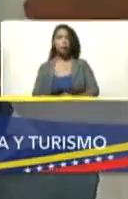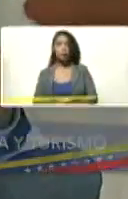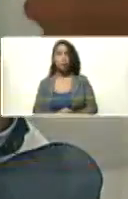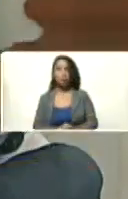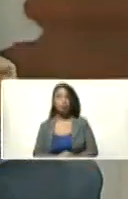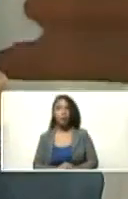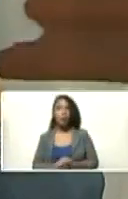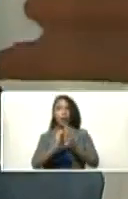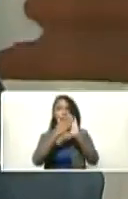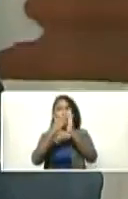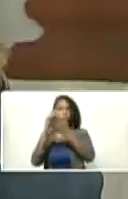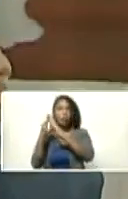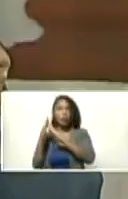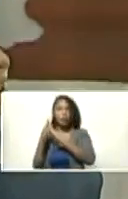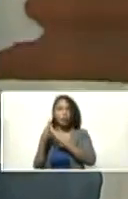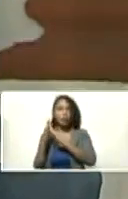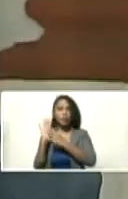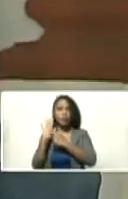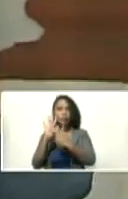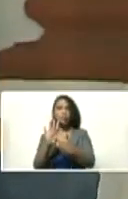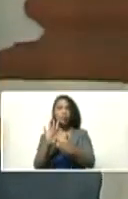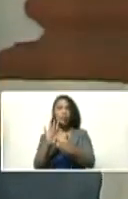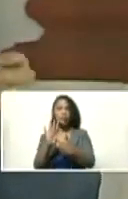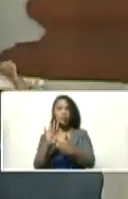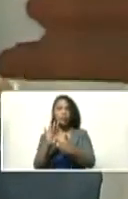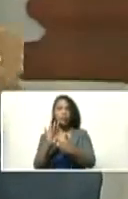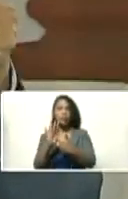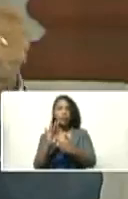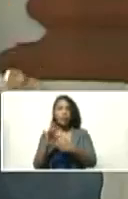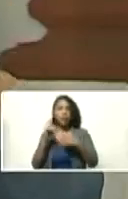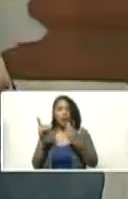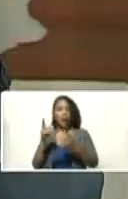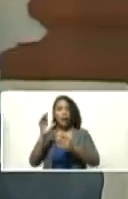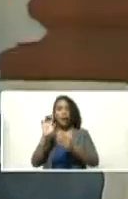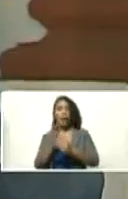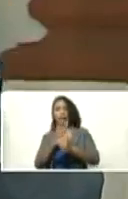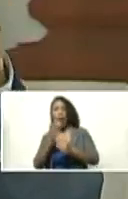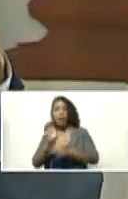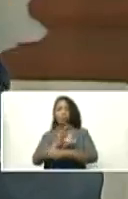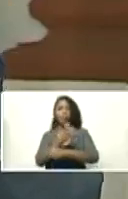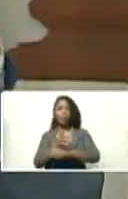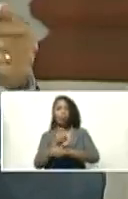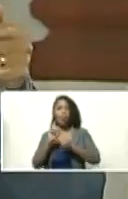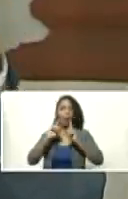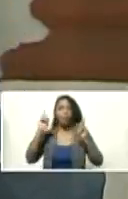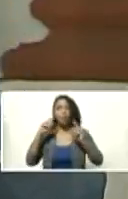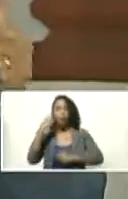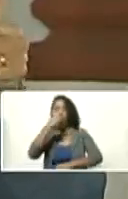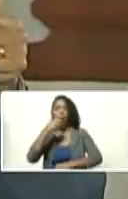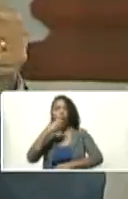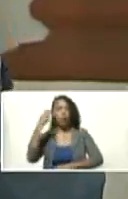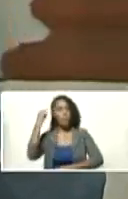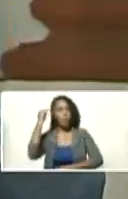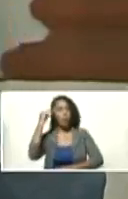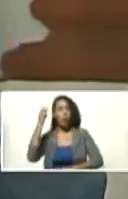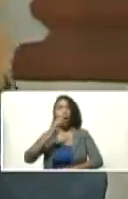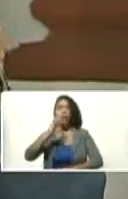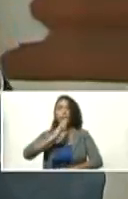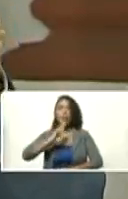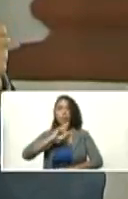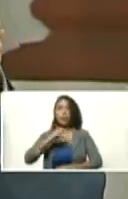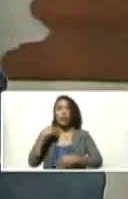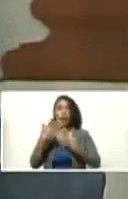en las comunidades y se manifiestan a través del canto, de la música, de la oralidad y de la memoria. La resistencia que